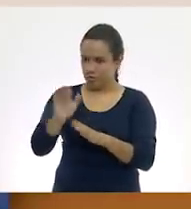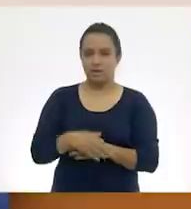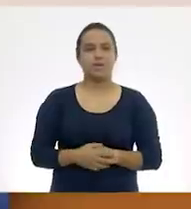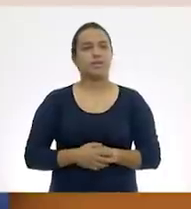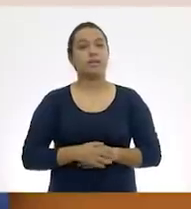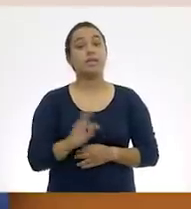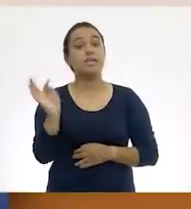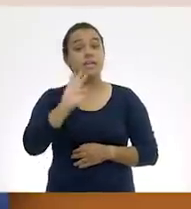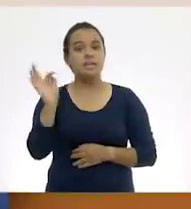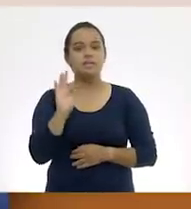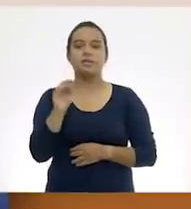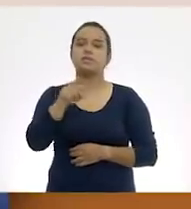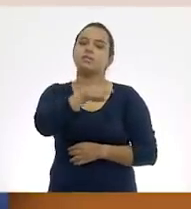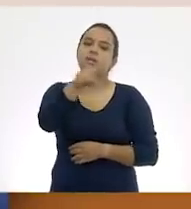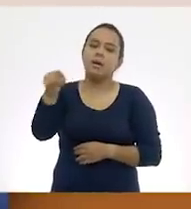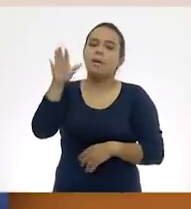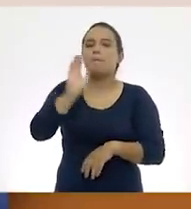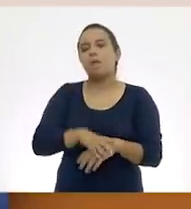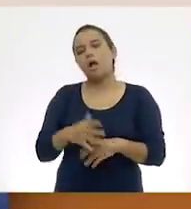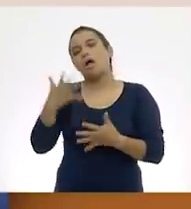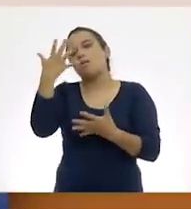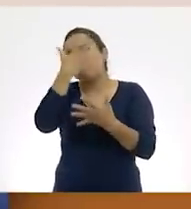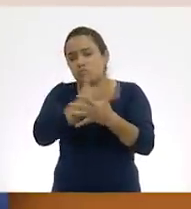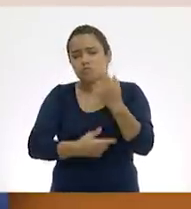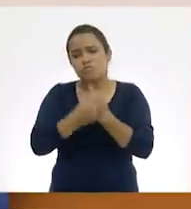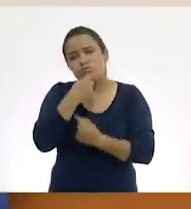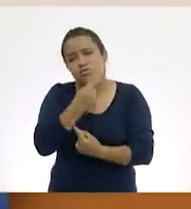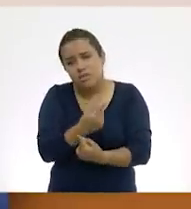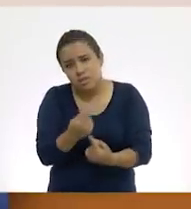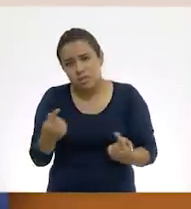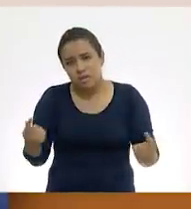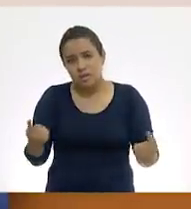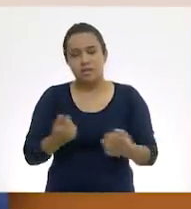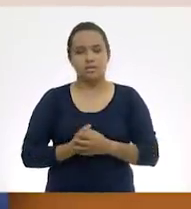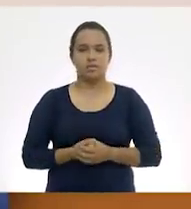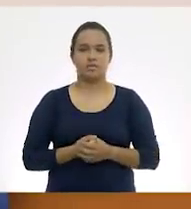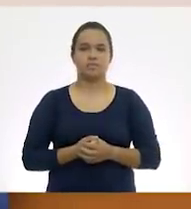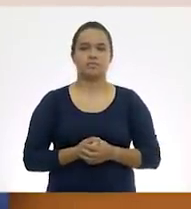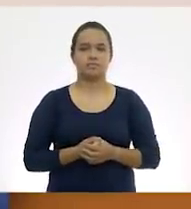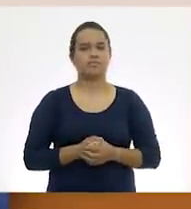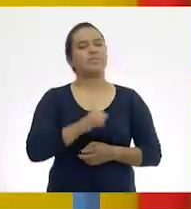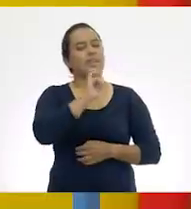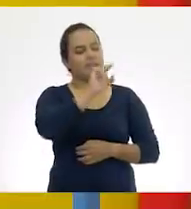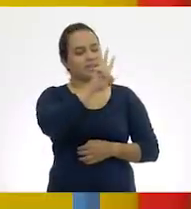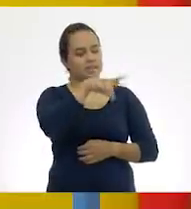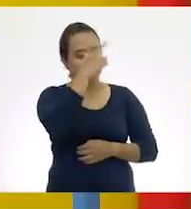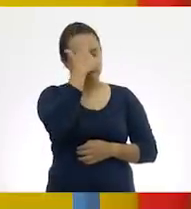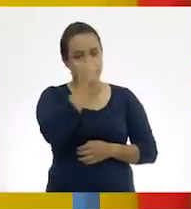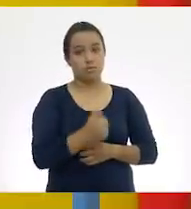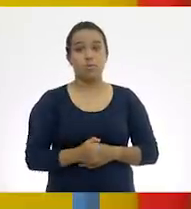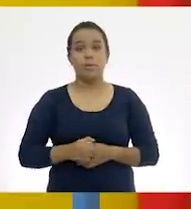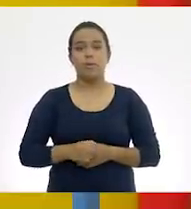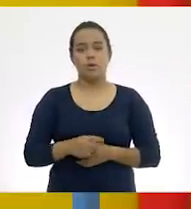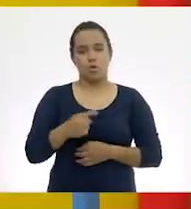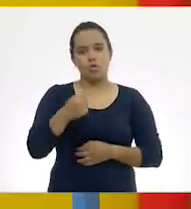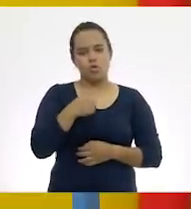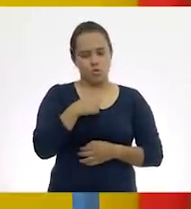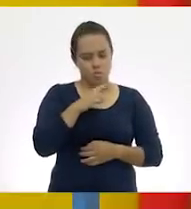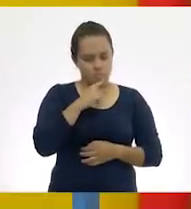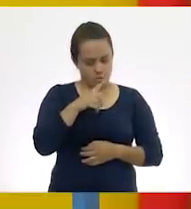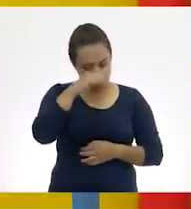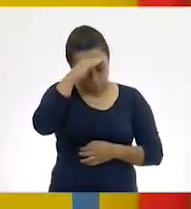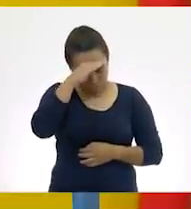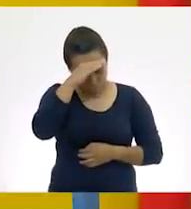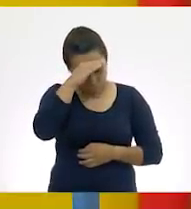Bueno, Porque si no, vamos a confundir a las niñas y a los niños que están viéndonos desde sus casas. tienes razón. Yo creo que lo más honesto entonces sería